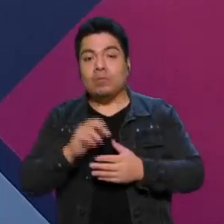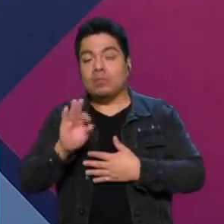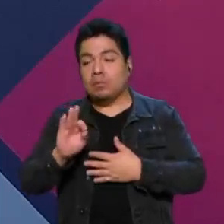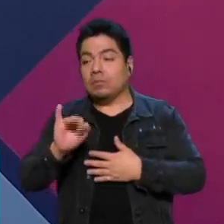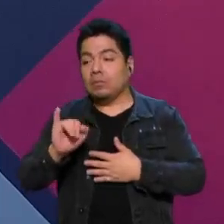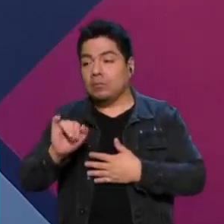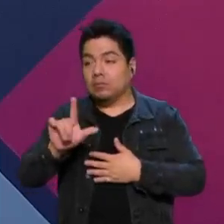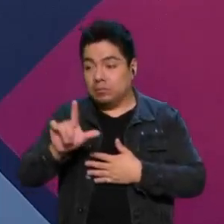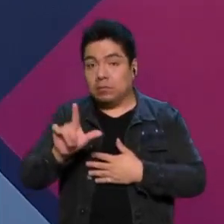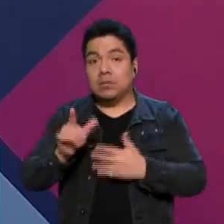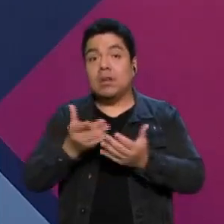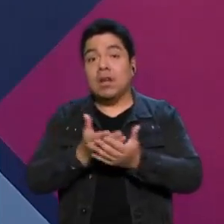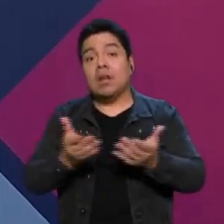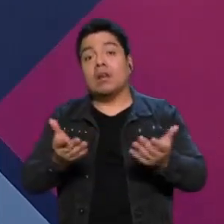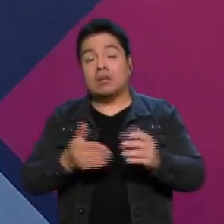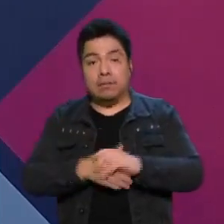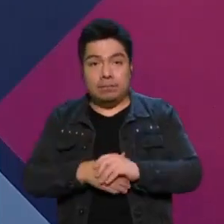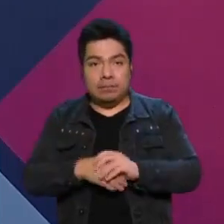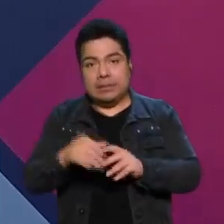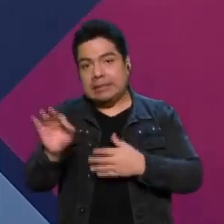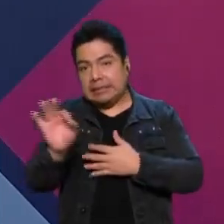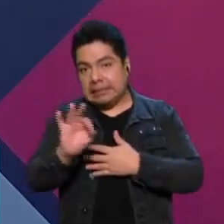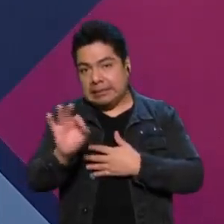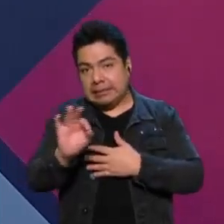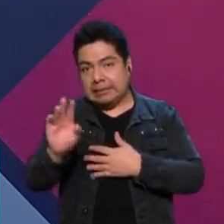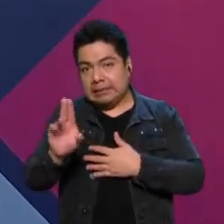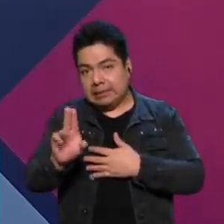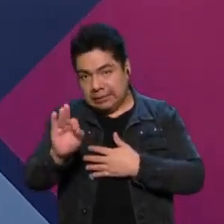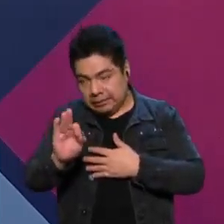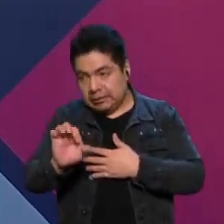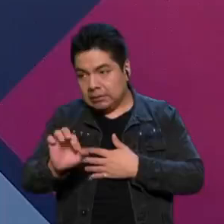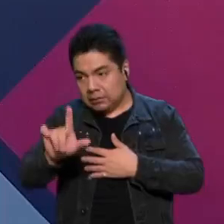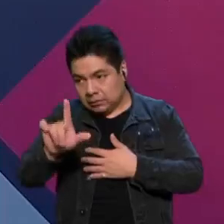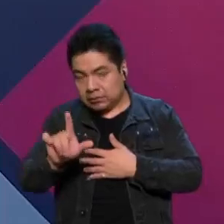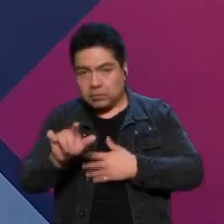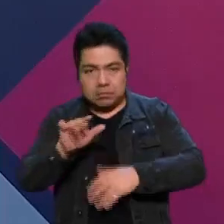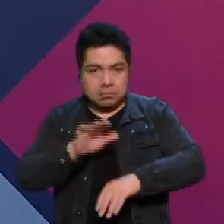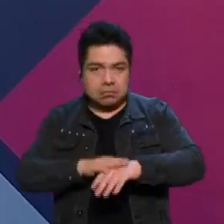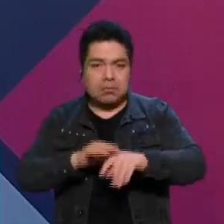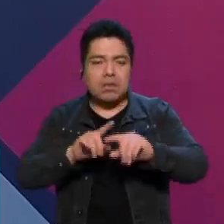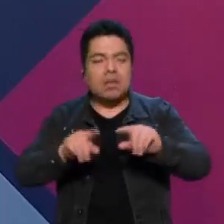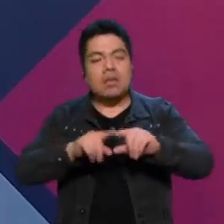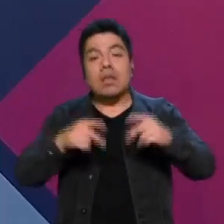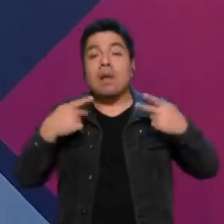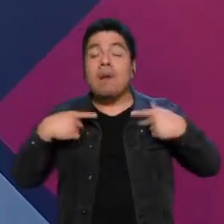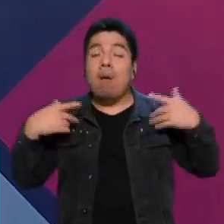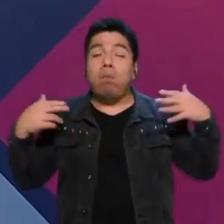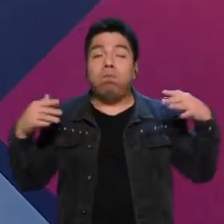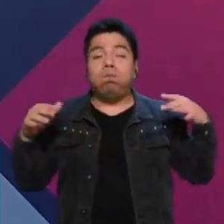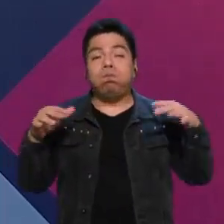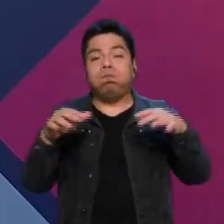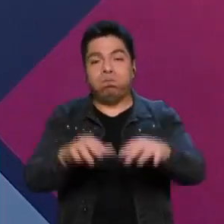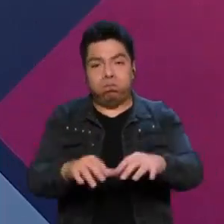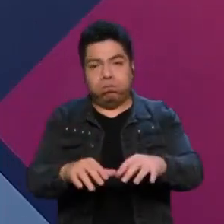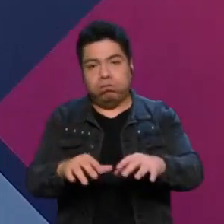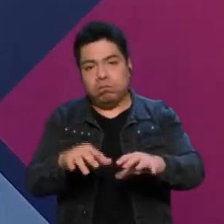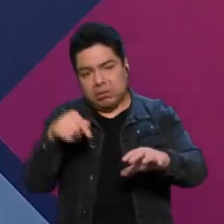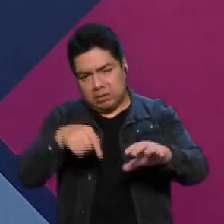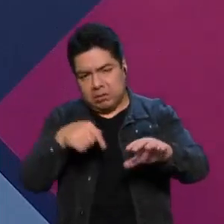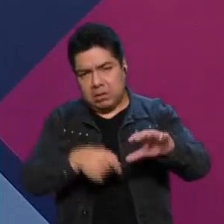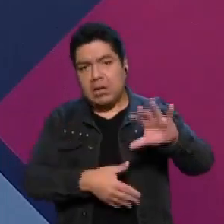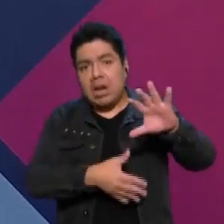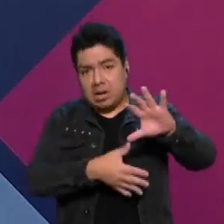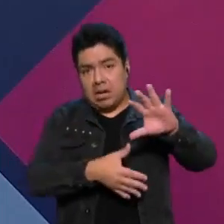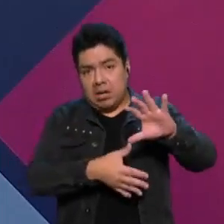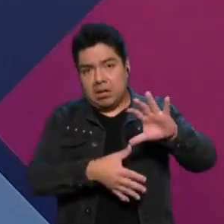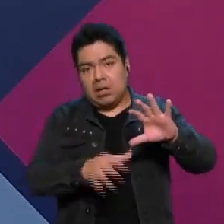de carácter popular. Sí. Quizá la Feria del Libro con un carácter mayormente popular, por lo menos del continente americano